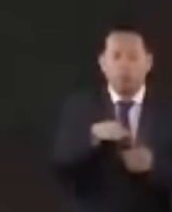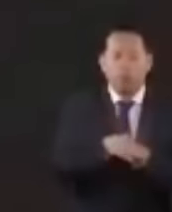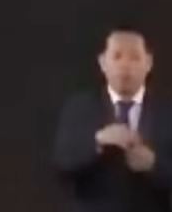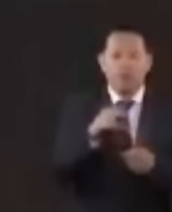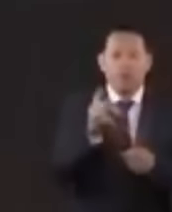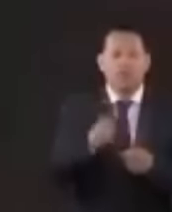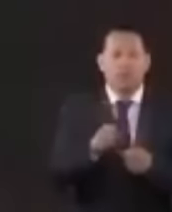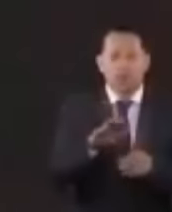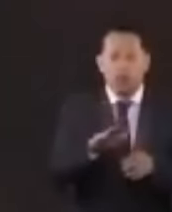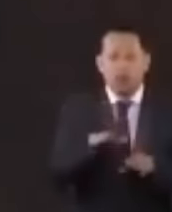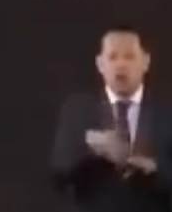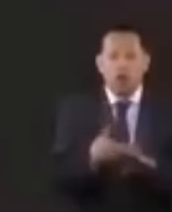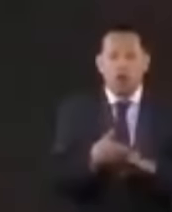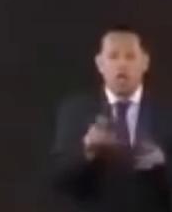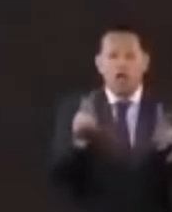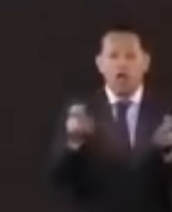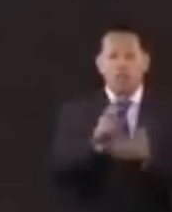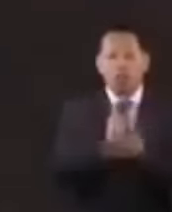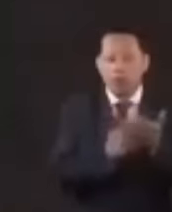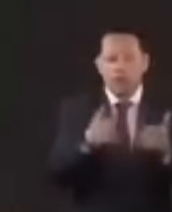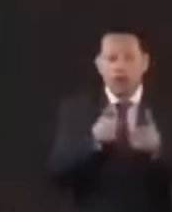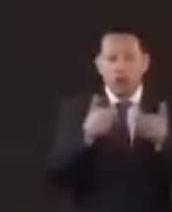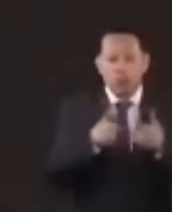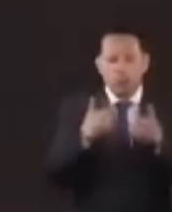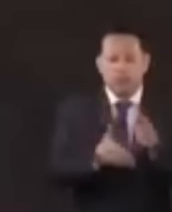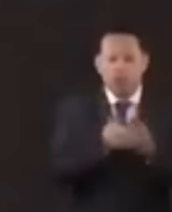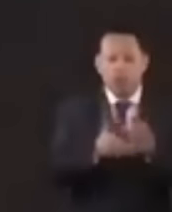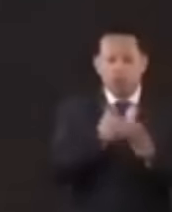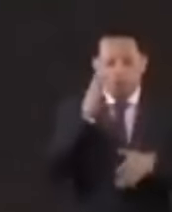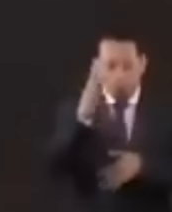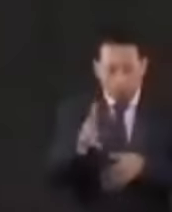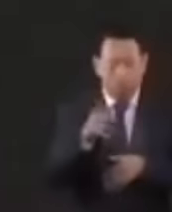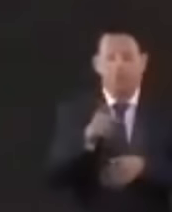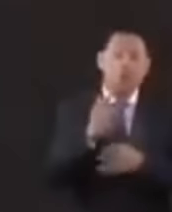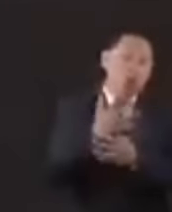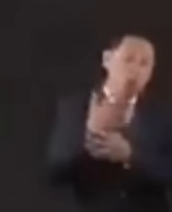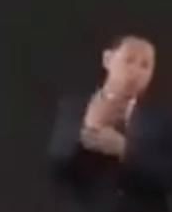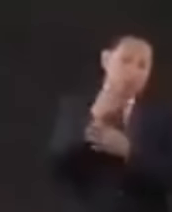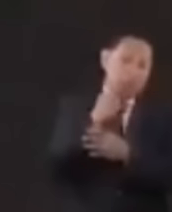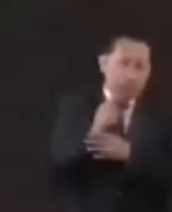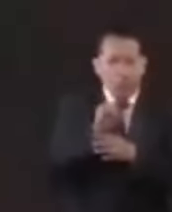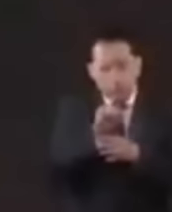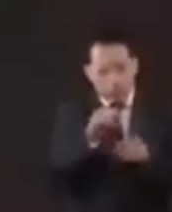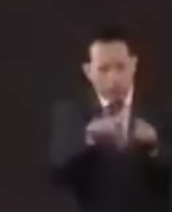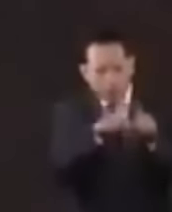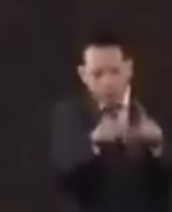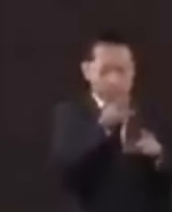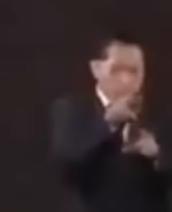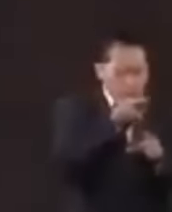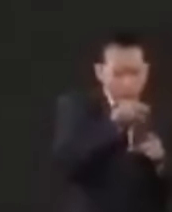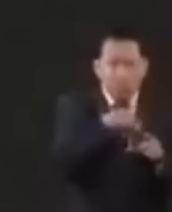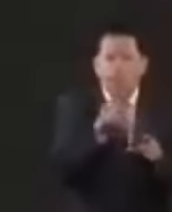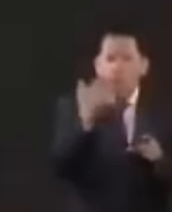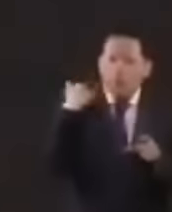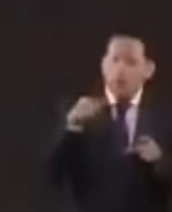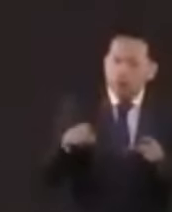programa Jóvenes Construyendo el Futuro. Dicen que les preocupa el país, pero cuando gobernaron destruyeron al